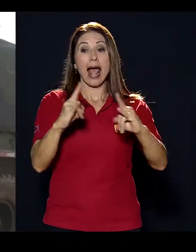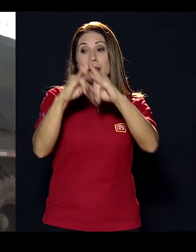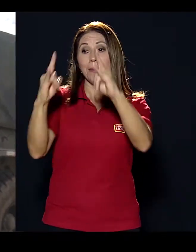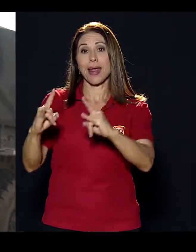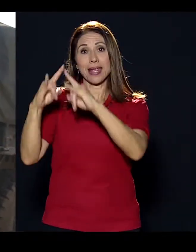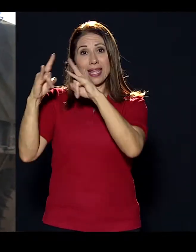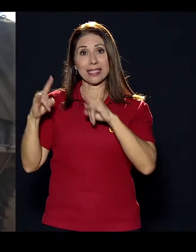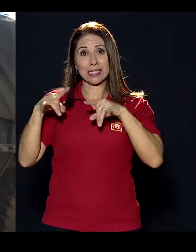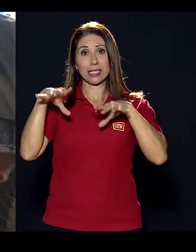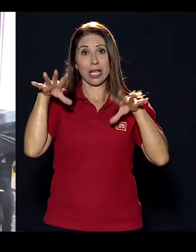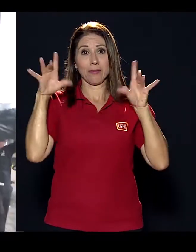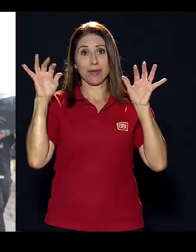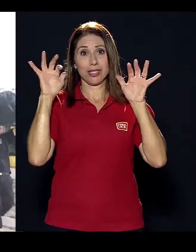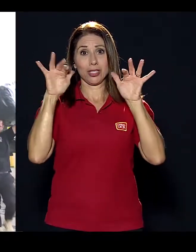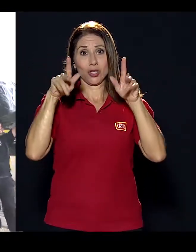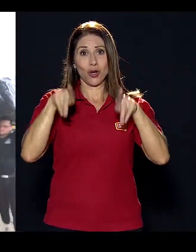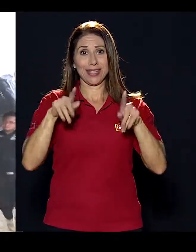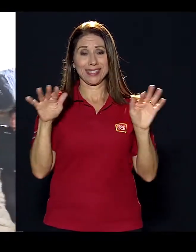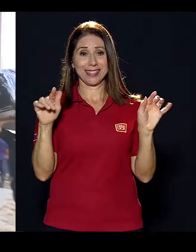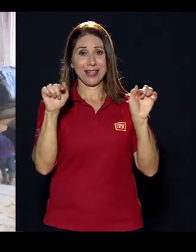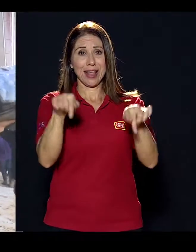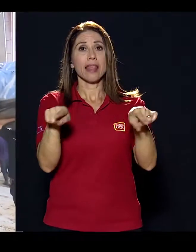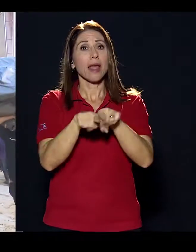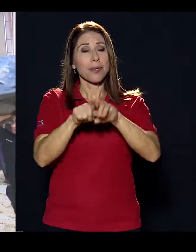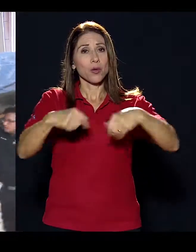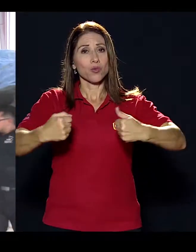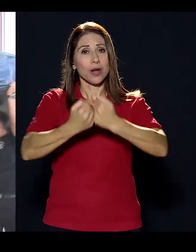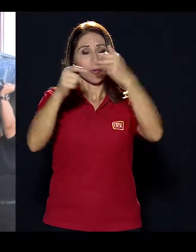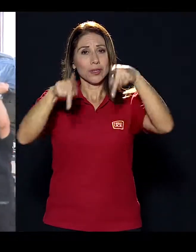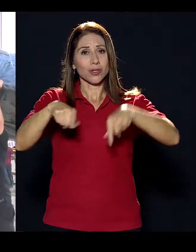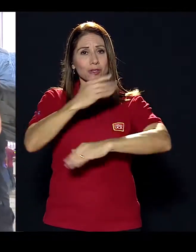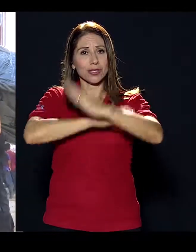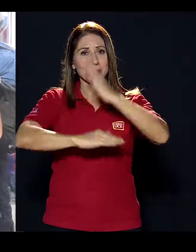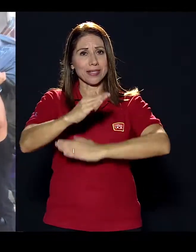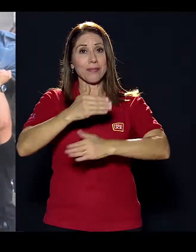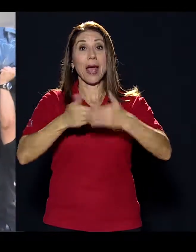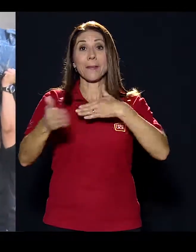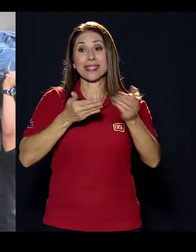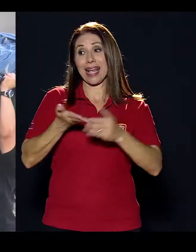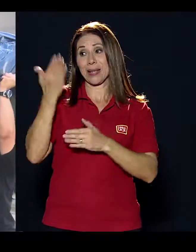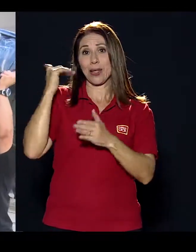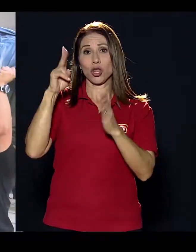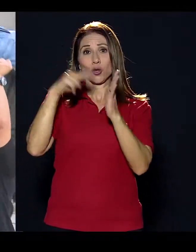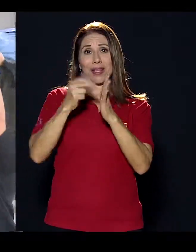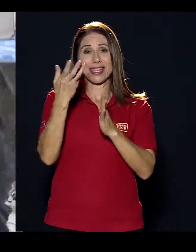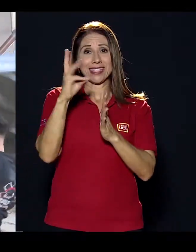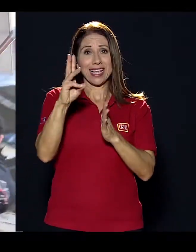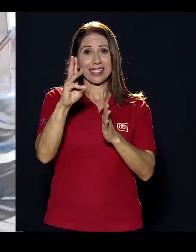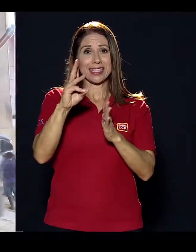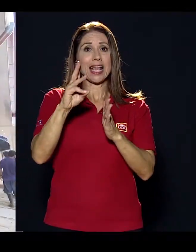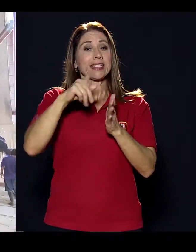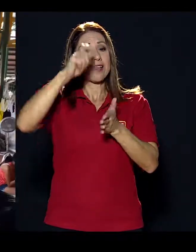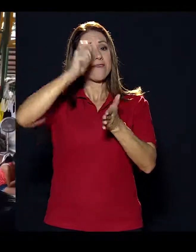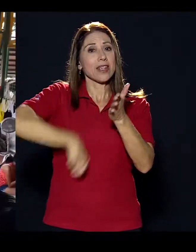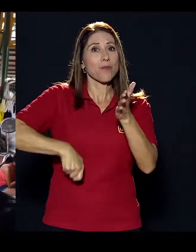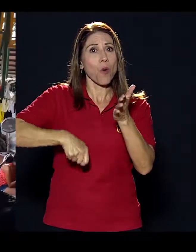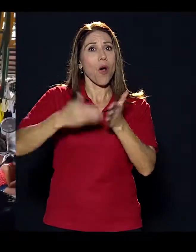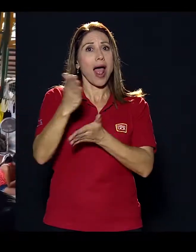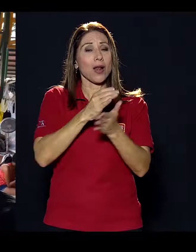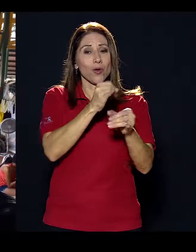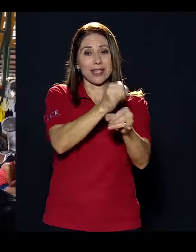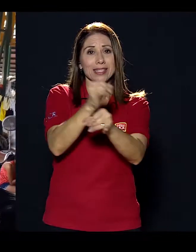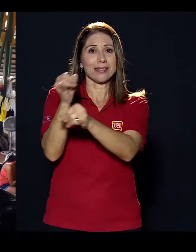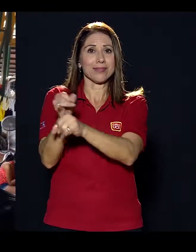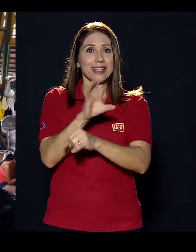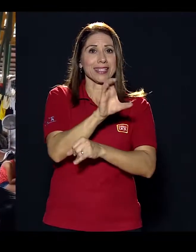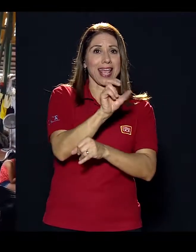población con discapacidad. A pesar que en el 2016 se firmó un protocolo interinstitucional entre el CNE y CONAPDIS,